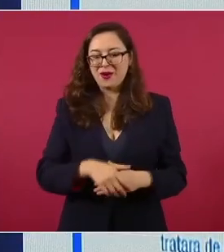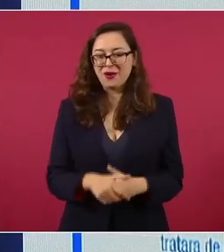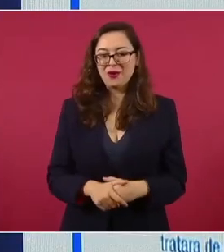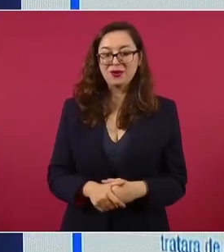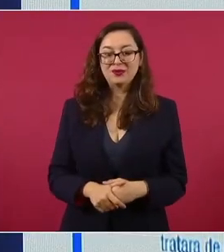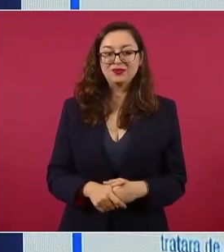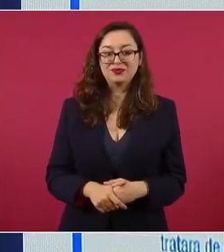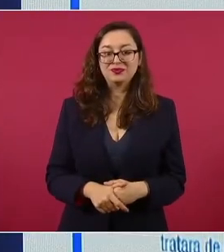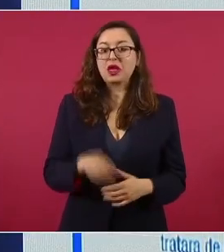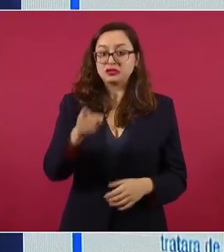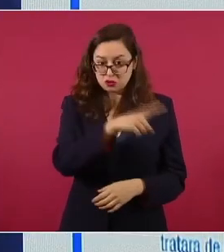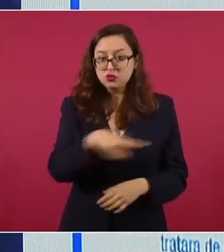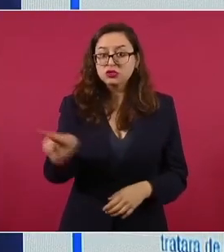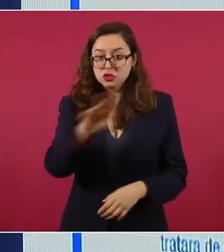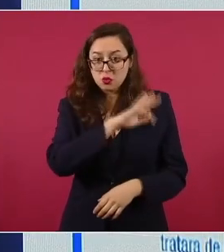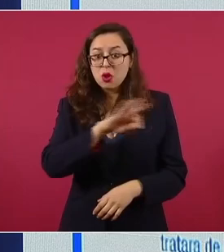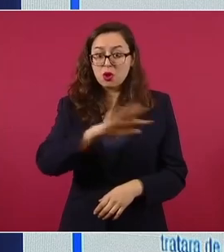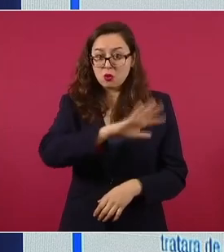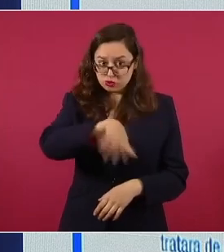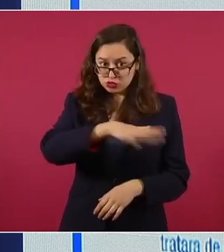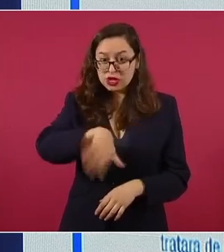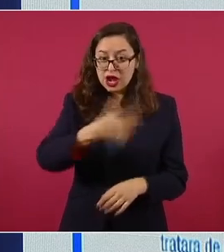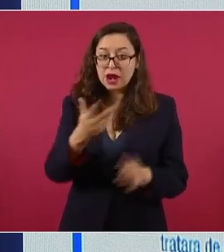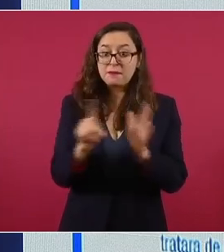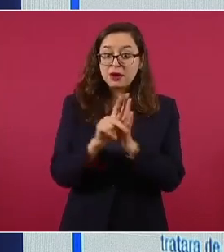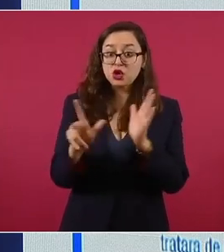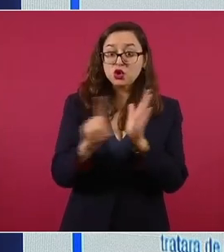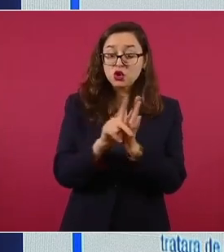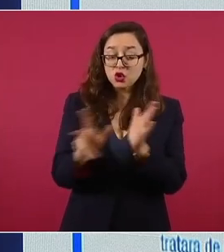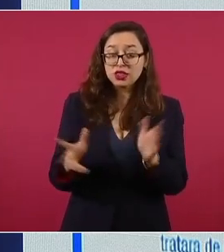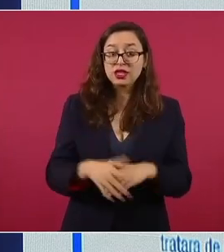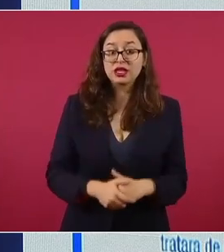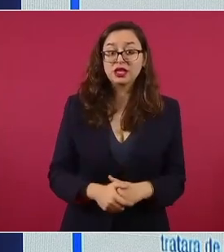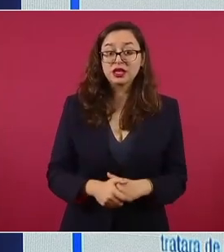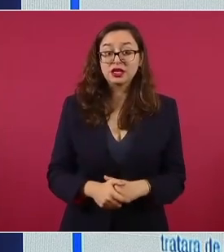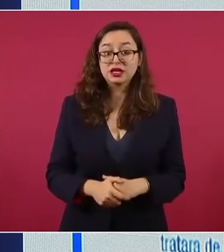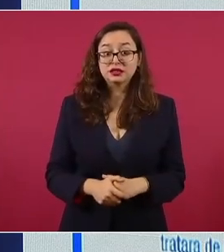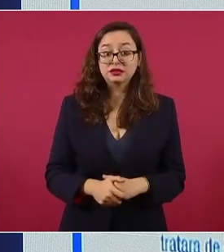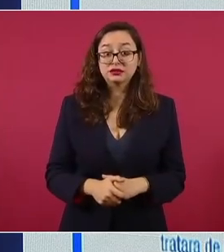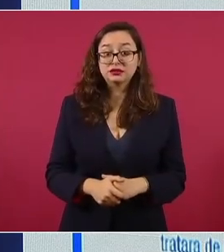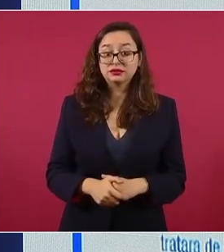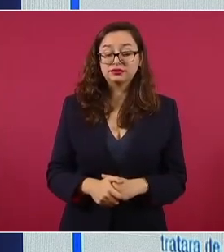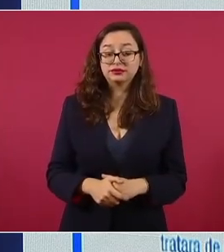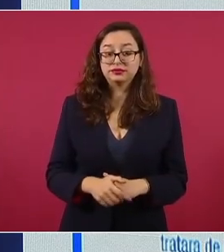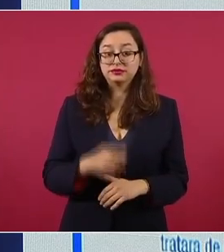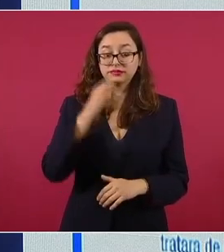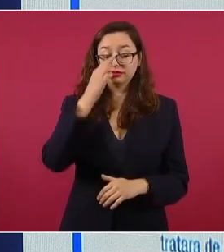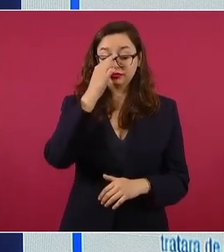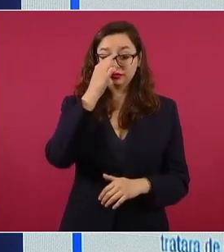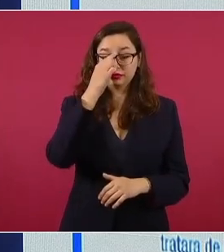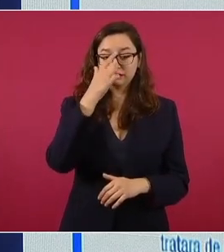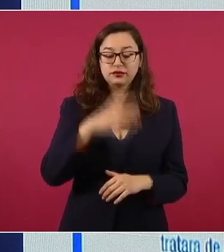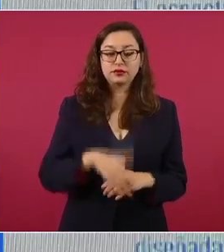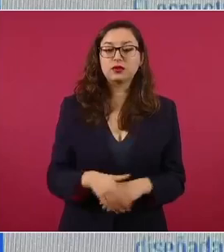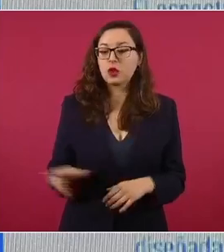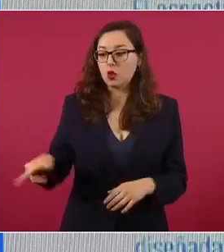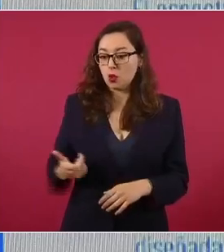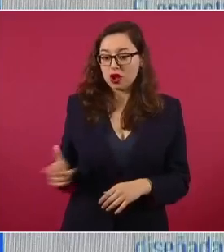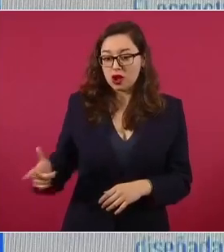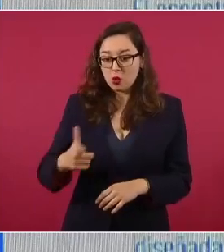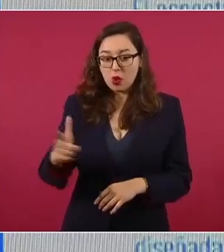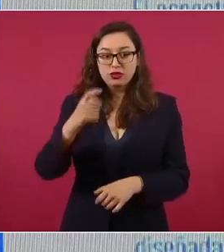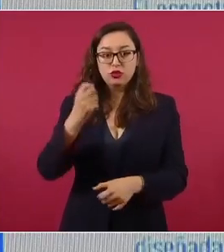en la hemeroteca, la declaración del secretario de Gobierno de